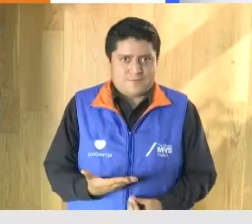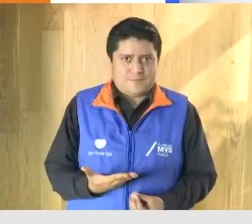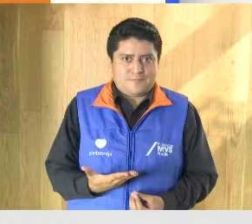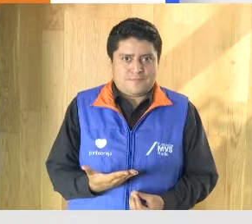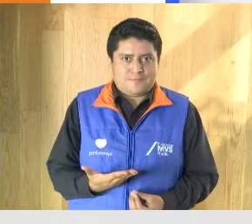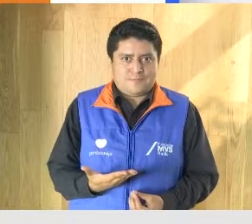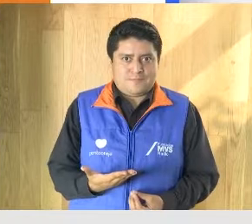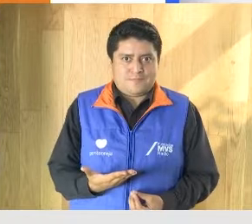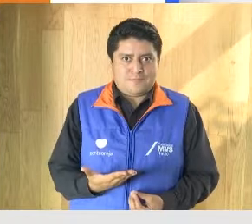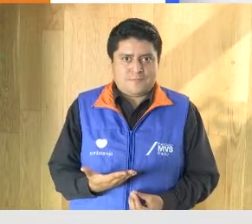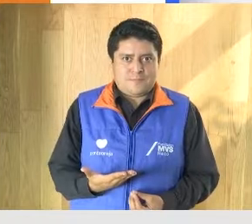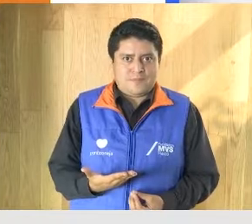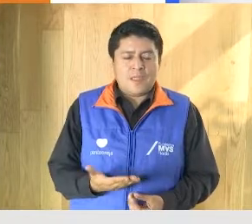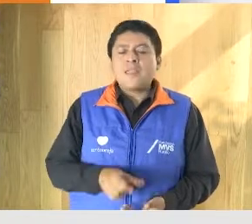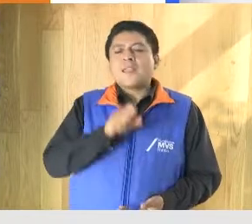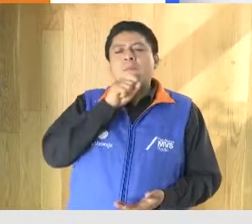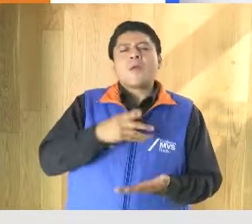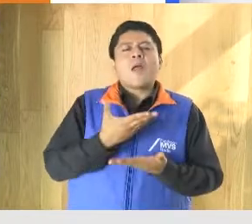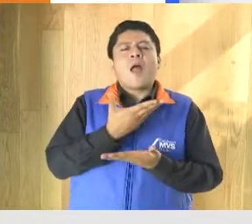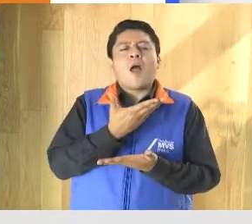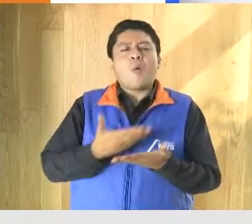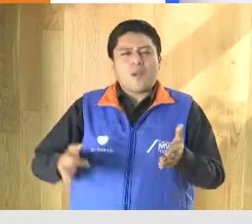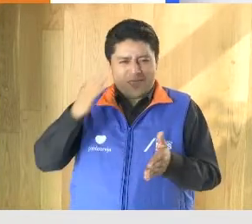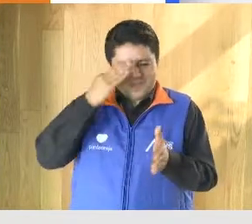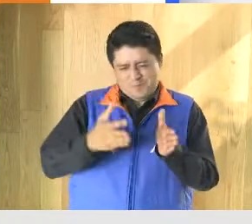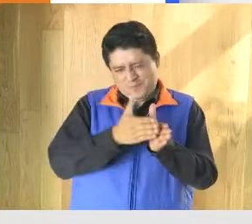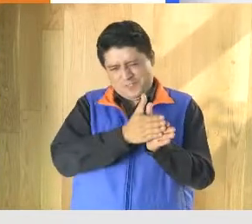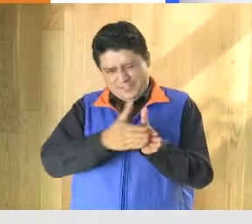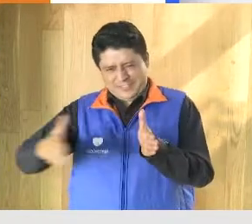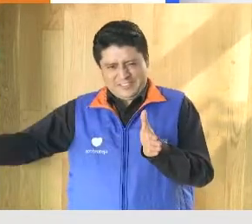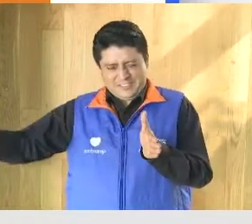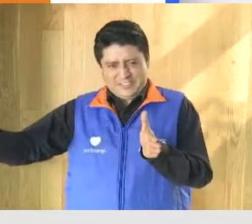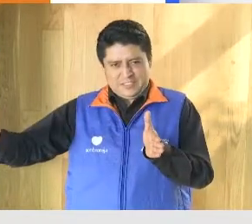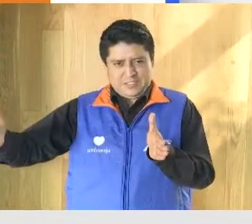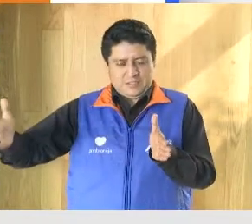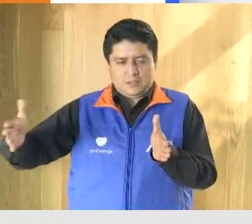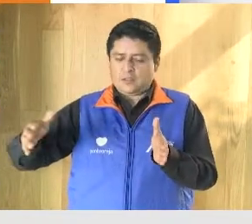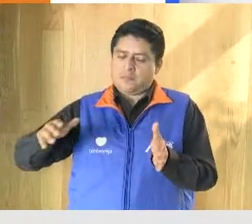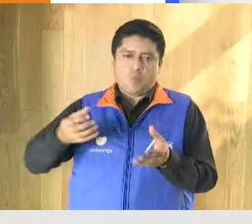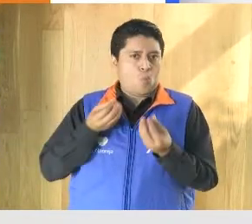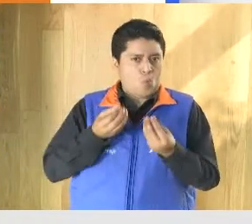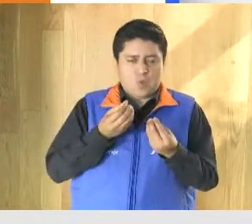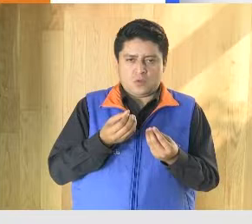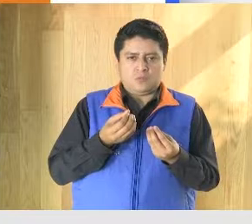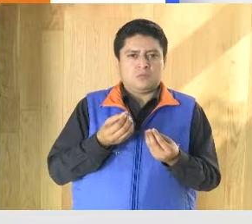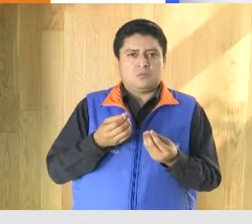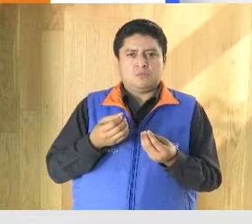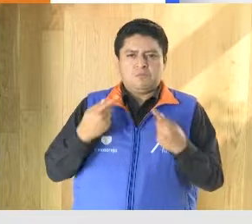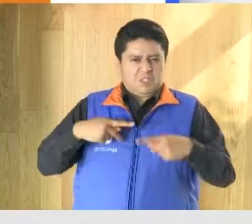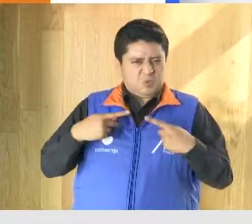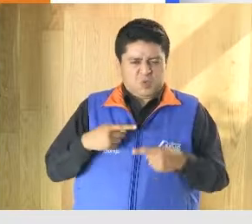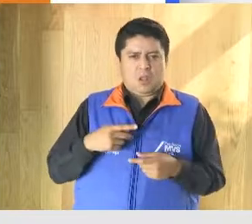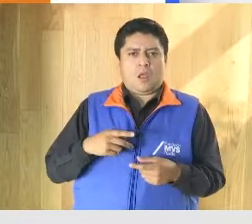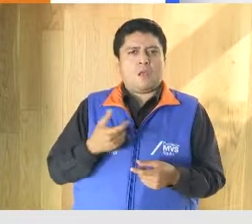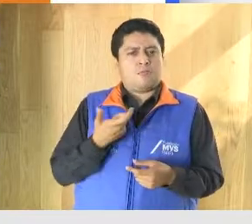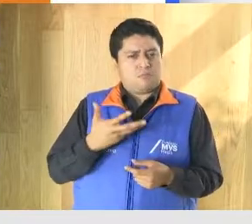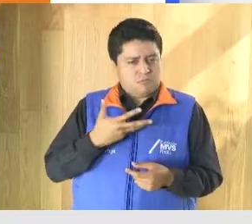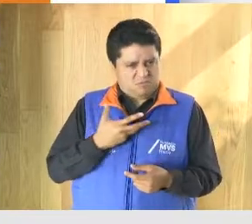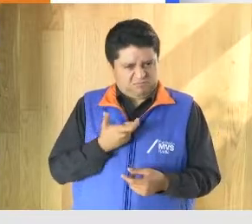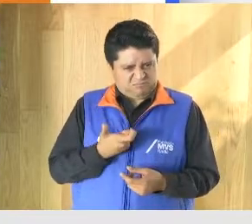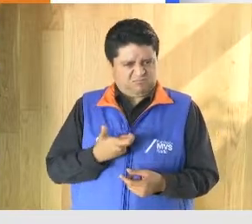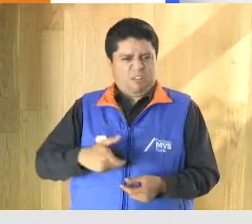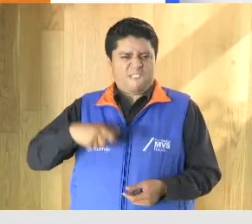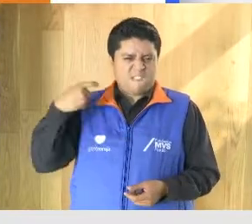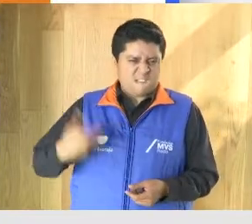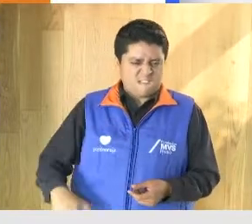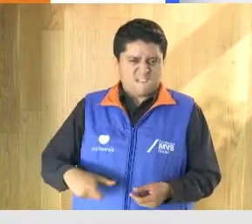en la era de los riesgos extrafinancieros, ¿no? Nuevamente vuelvo a nombrar al World Economic Forum, que cada año publica su mapa de riesgos,